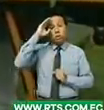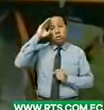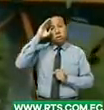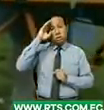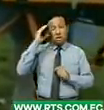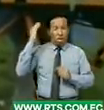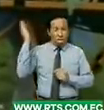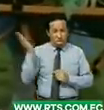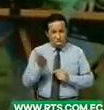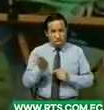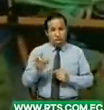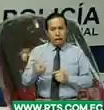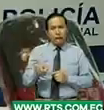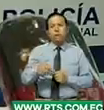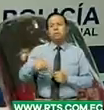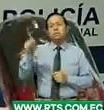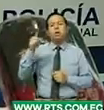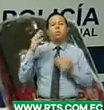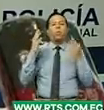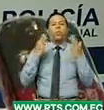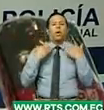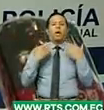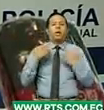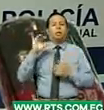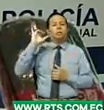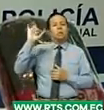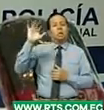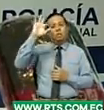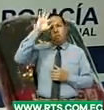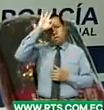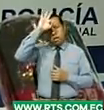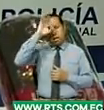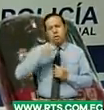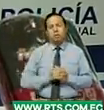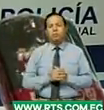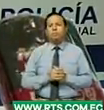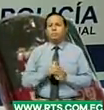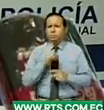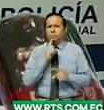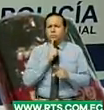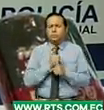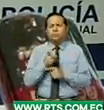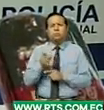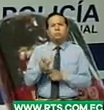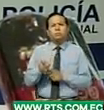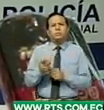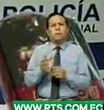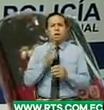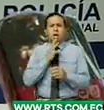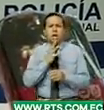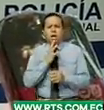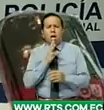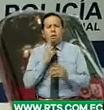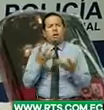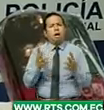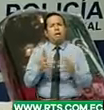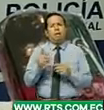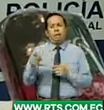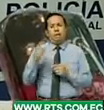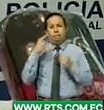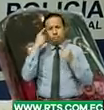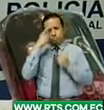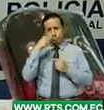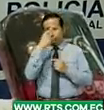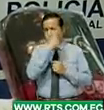de salud en la ciudad de Guayaquil. Contesta preguntas a través de los movimientos de los ojos, pero por el grado de la herida que